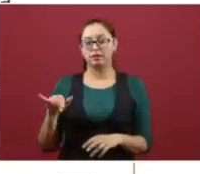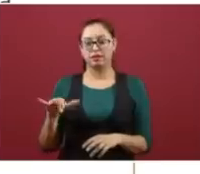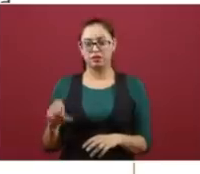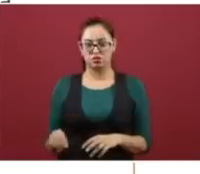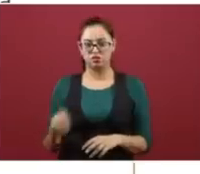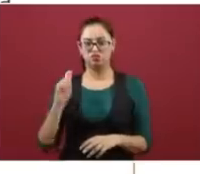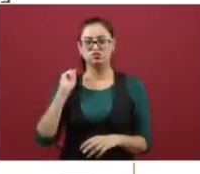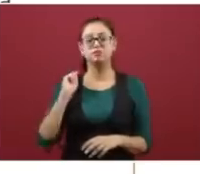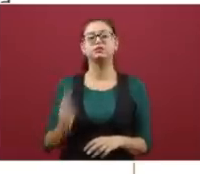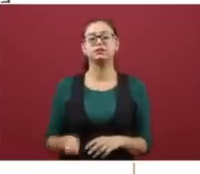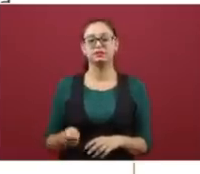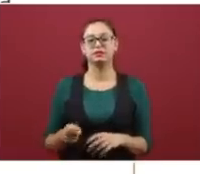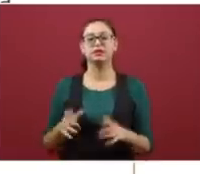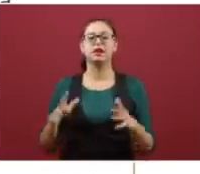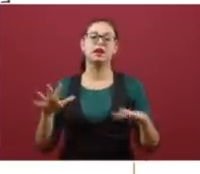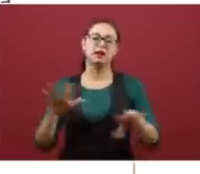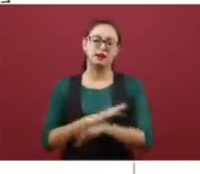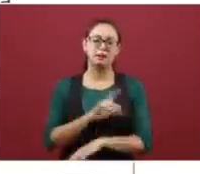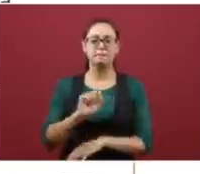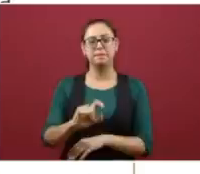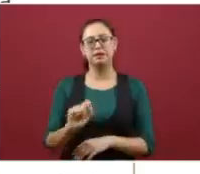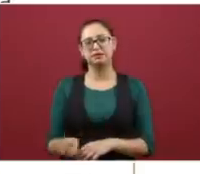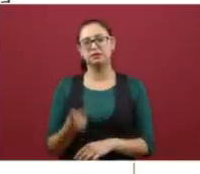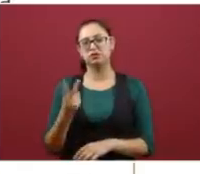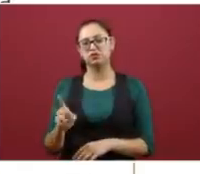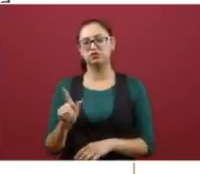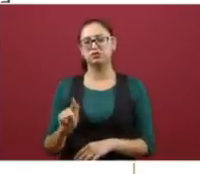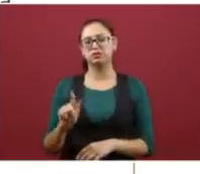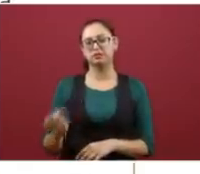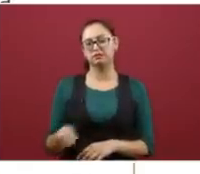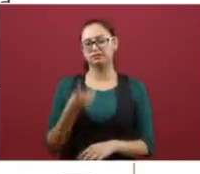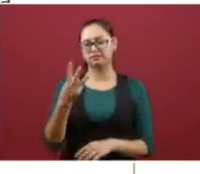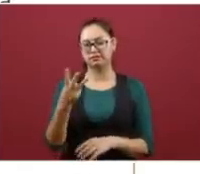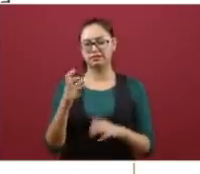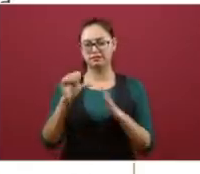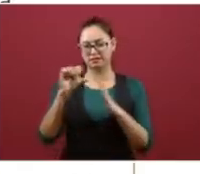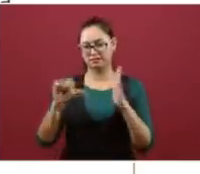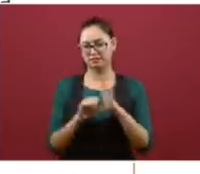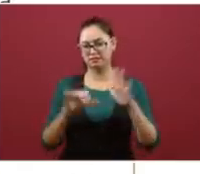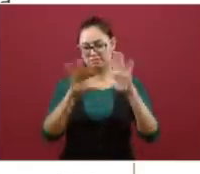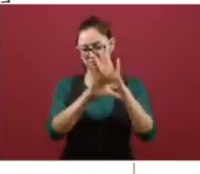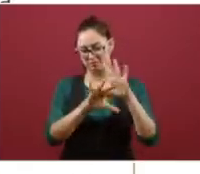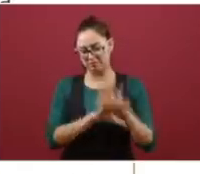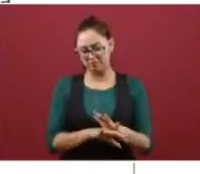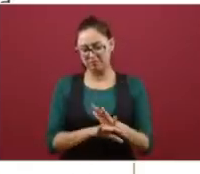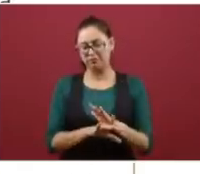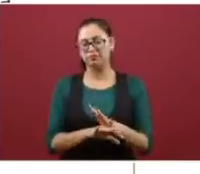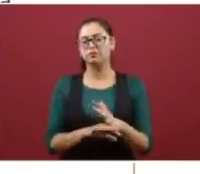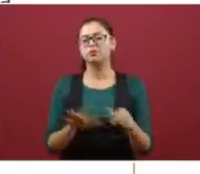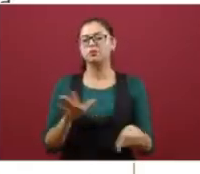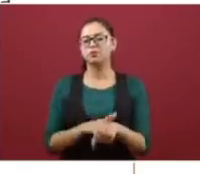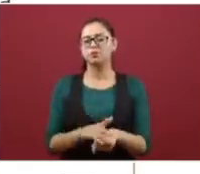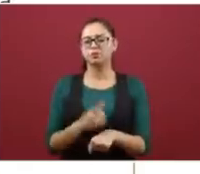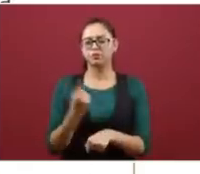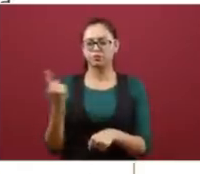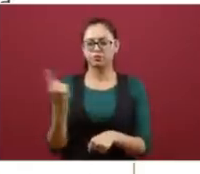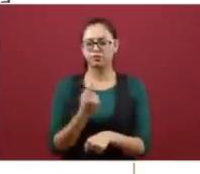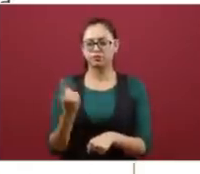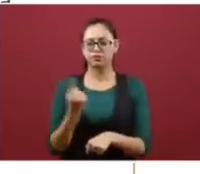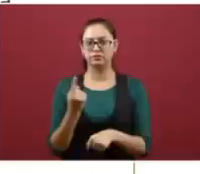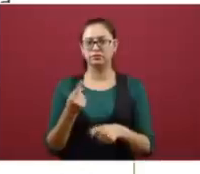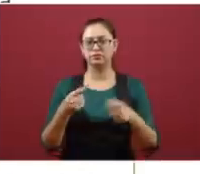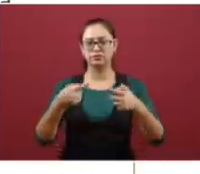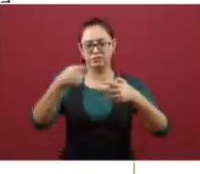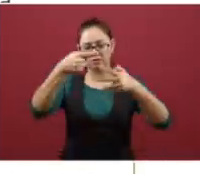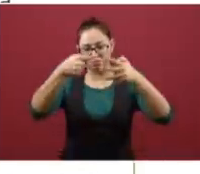y 73 de la constitución esto en virtud de que se amplió el catálogo de delitos